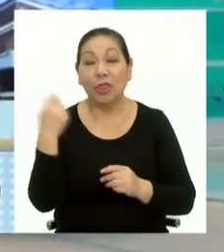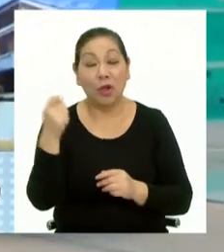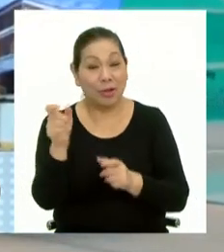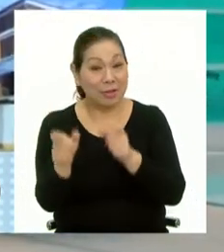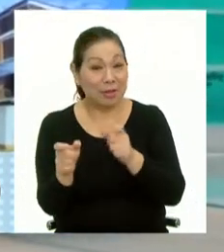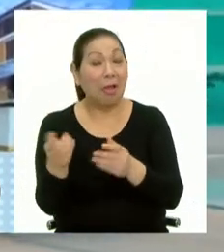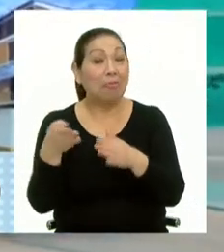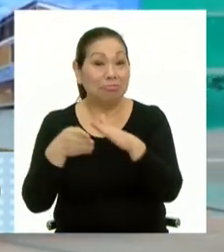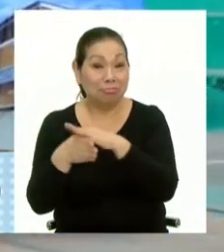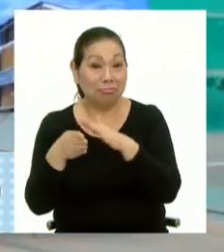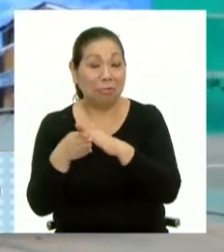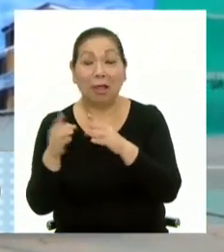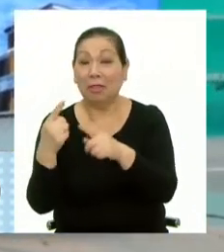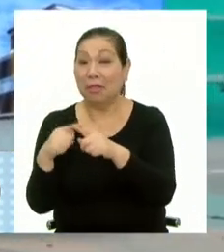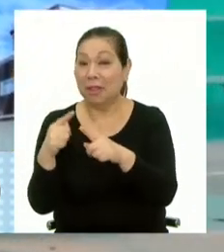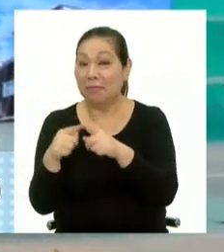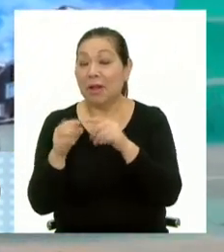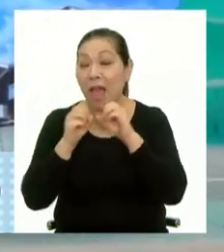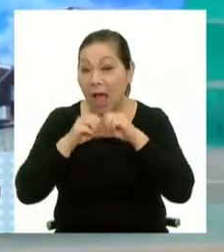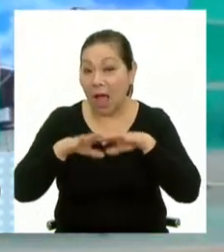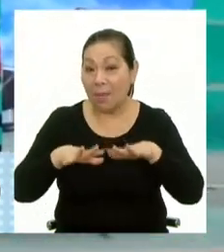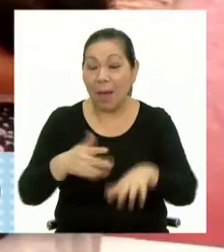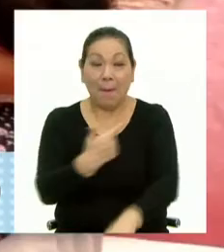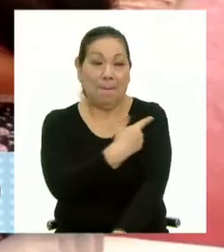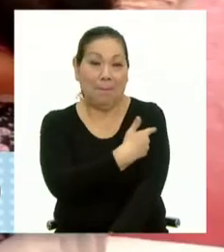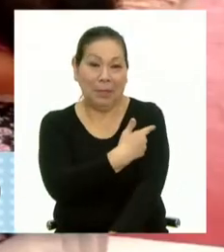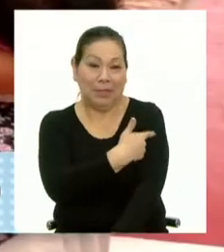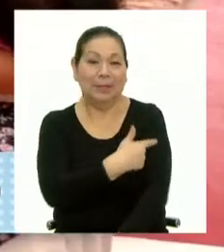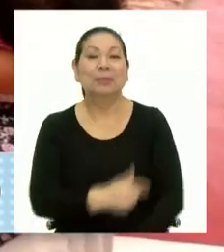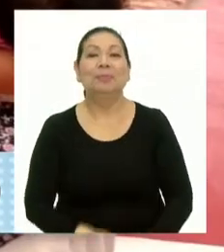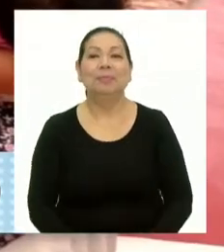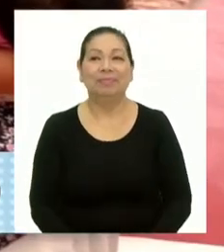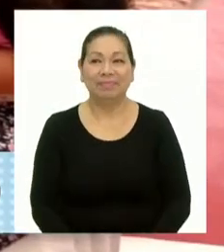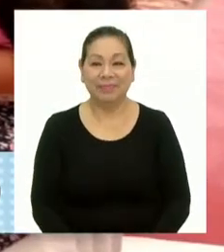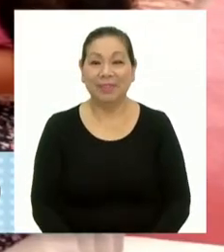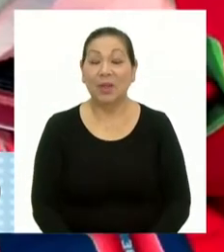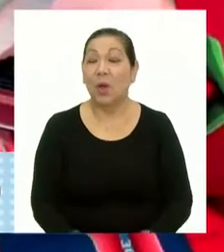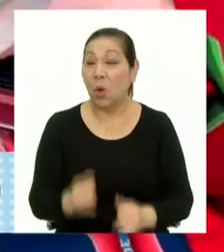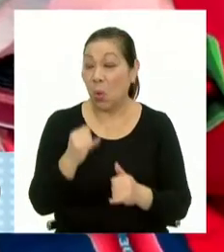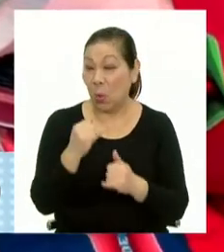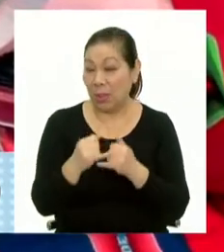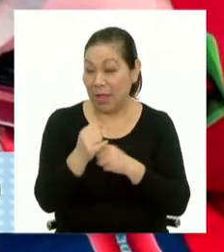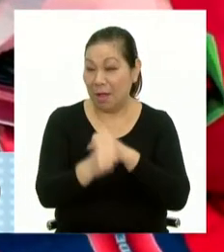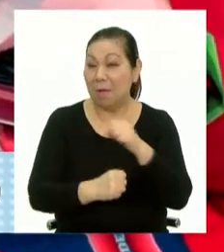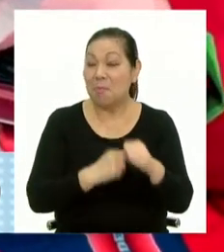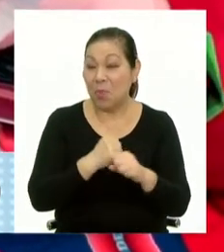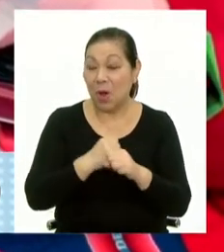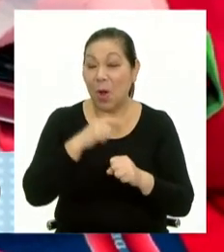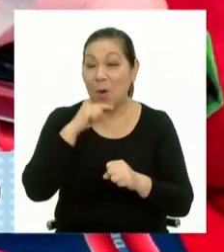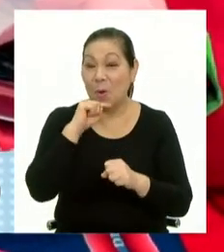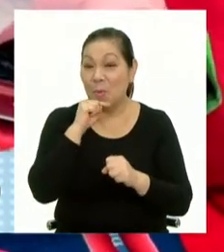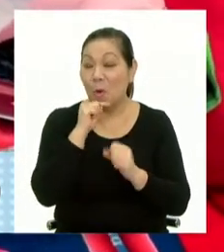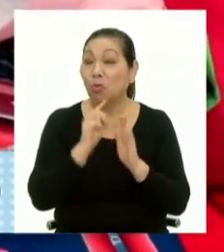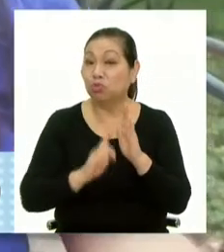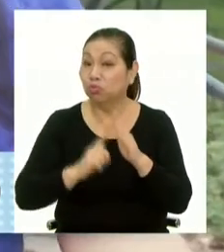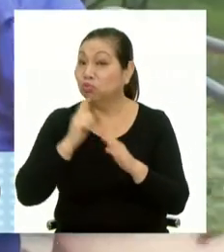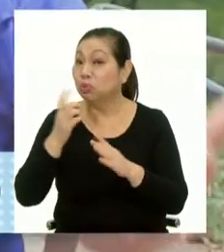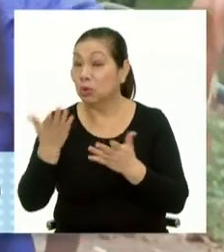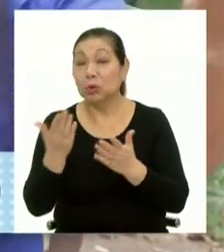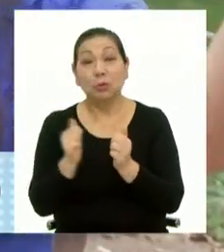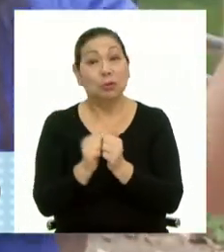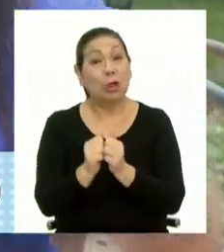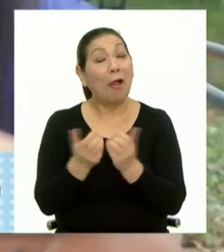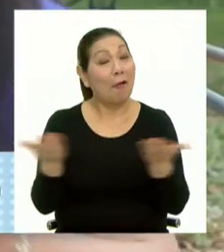a participar de diversas campañas de vacunación. En los últimos años, Jessica ha destacado porque con su